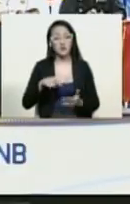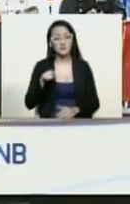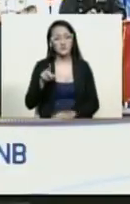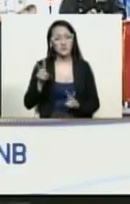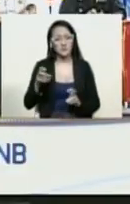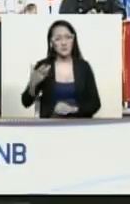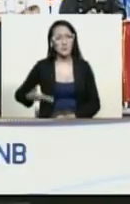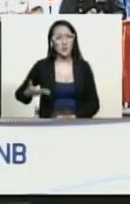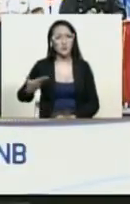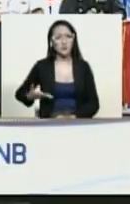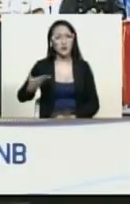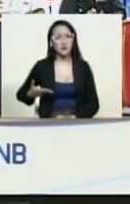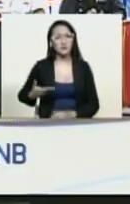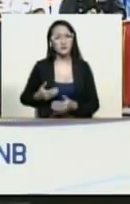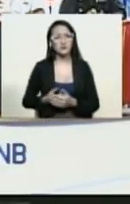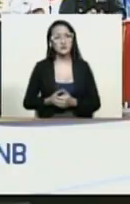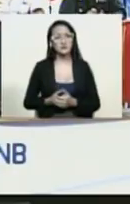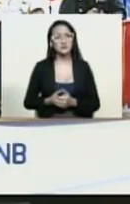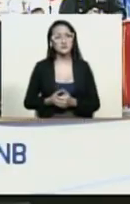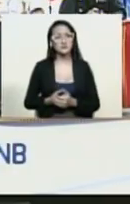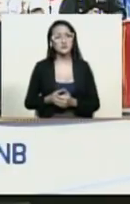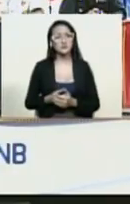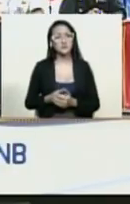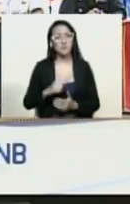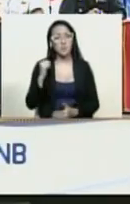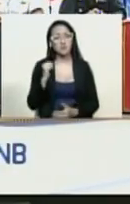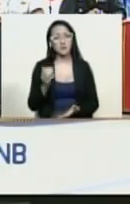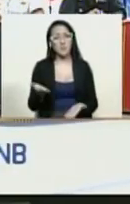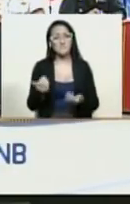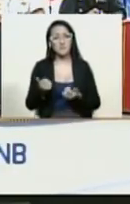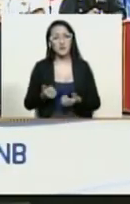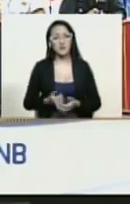importante, conjunto de recursos.